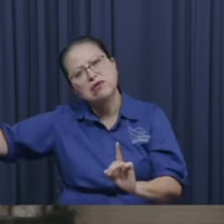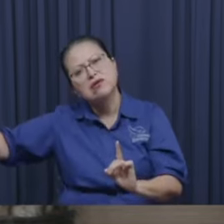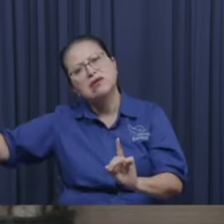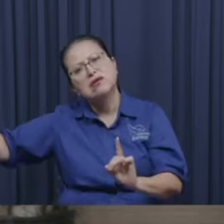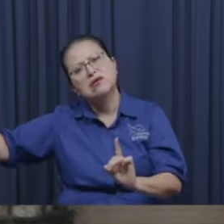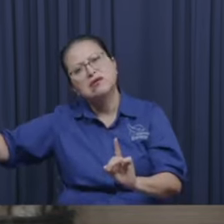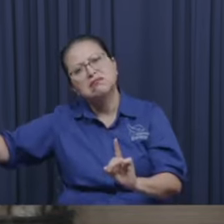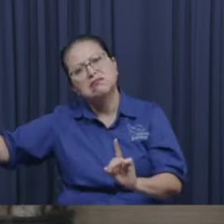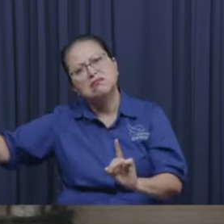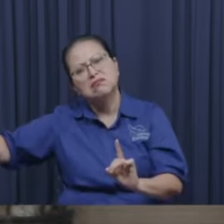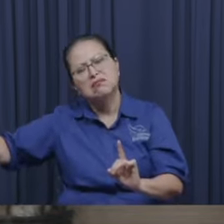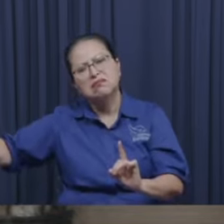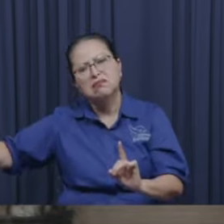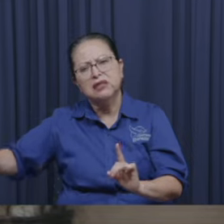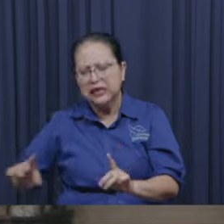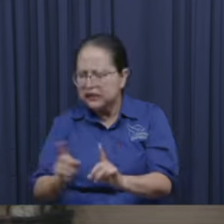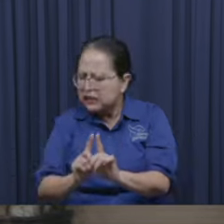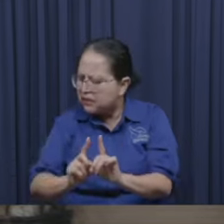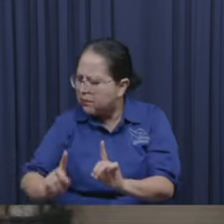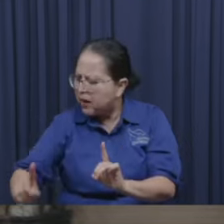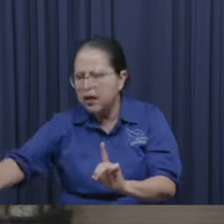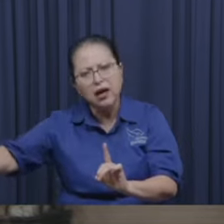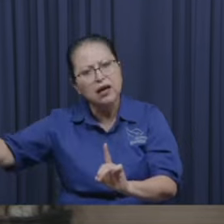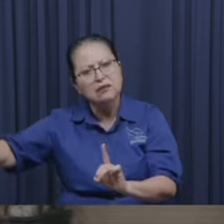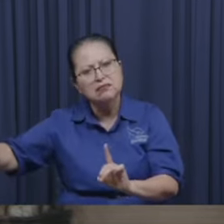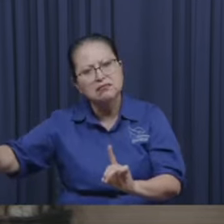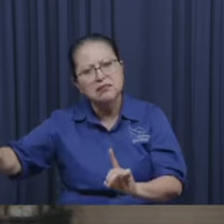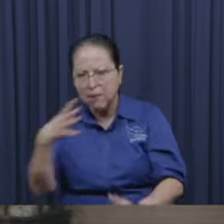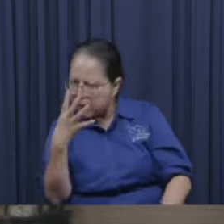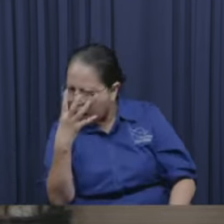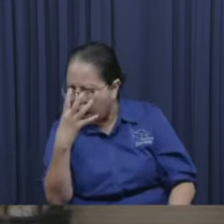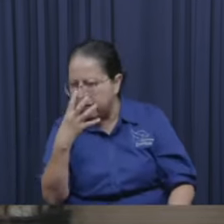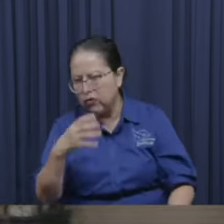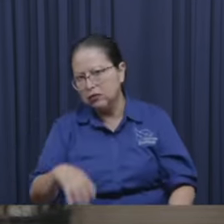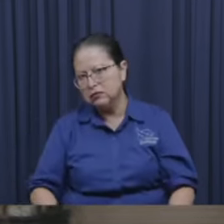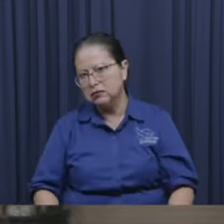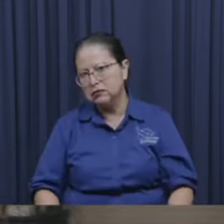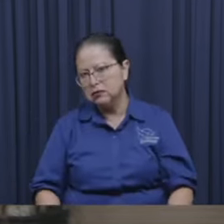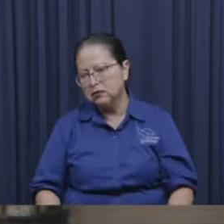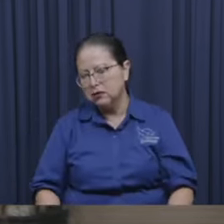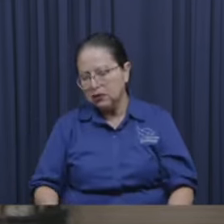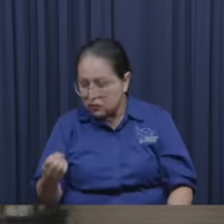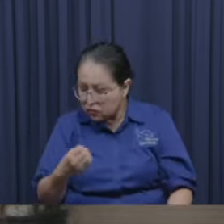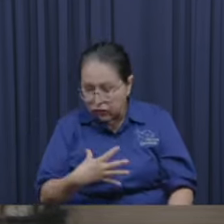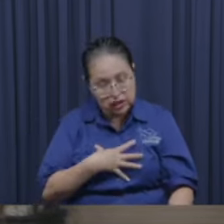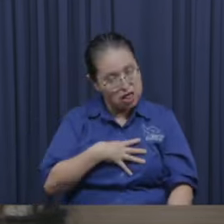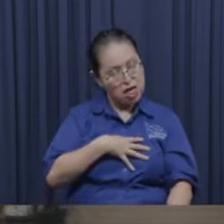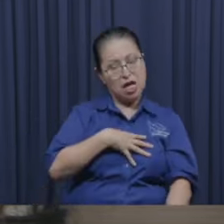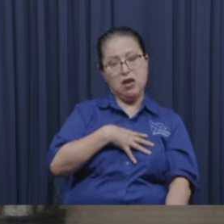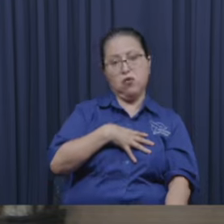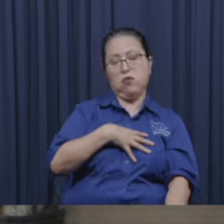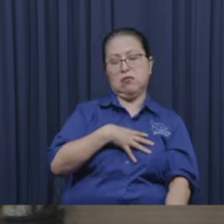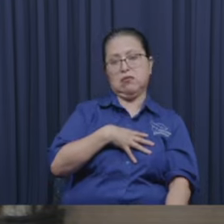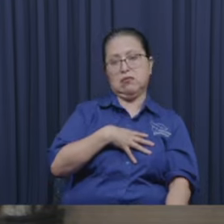cualquier cosa los ofendieron o se ofendieron ellos